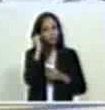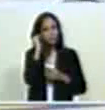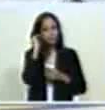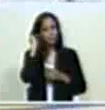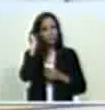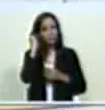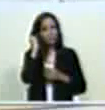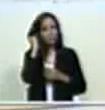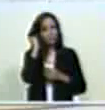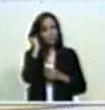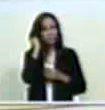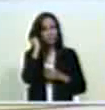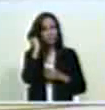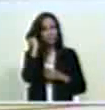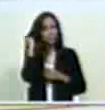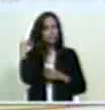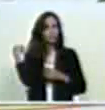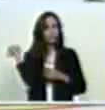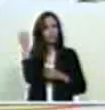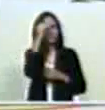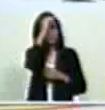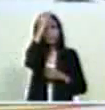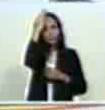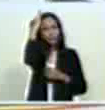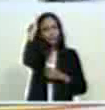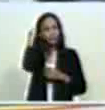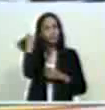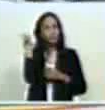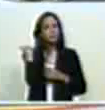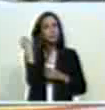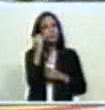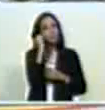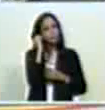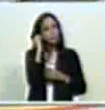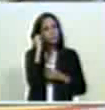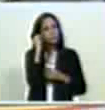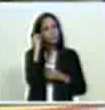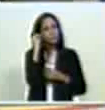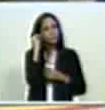tenemos por ejemplo oye pedro profesor